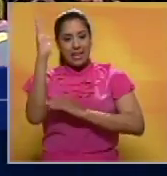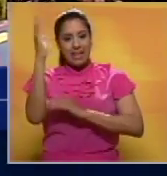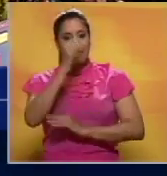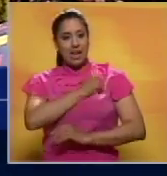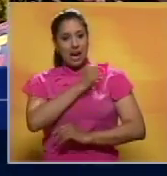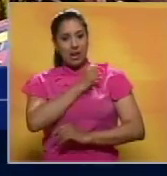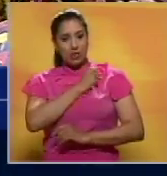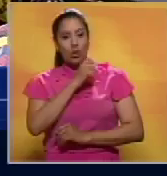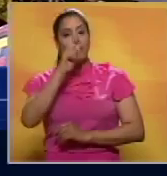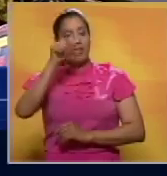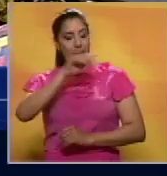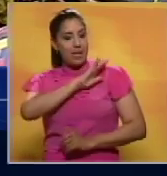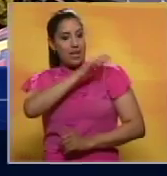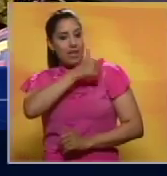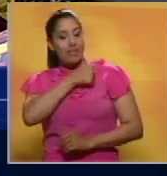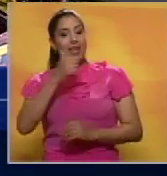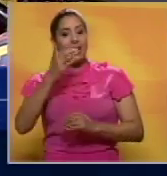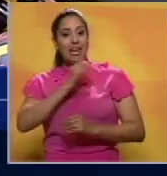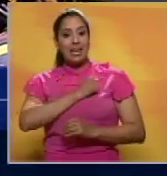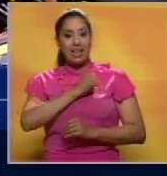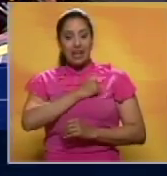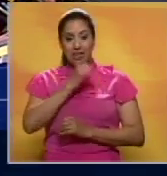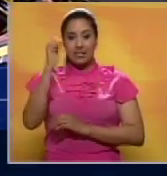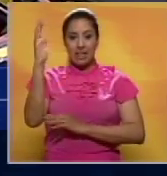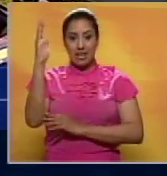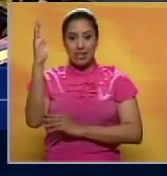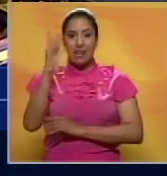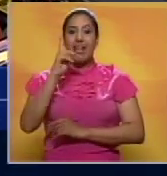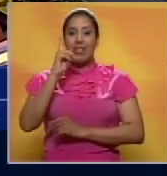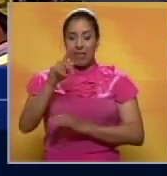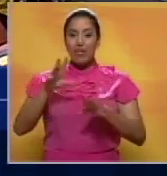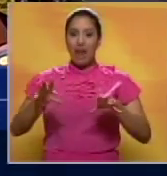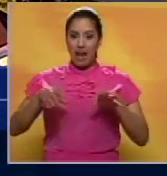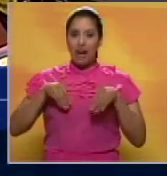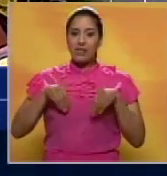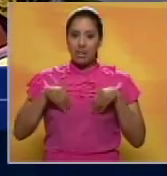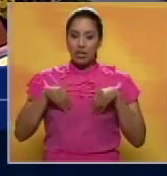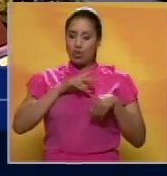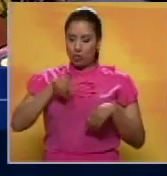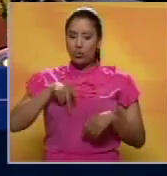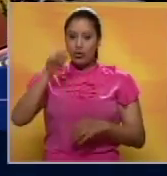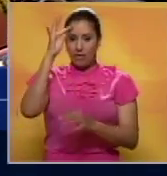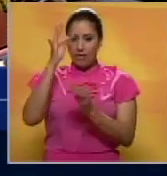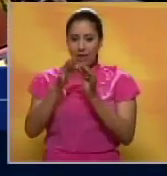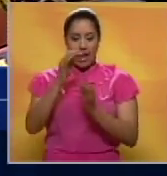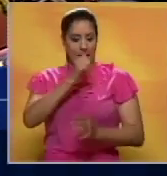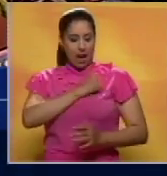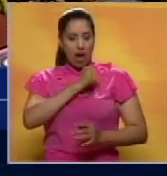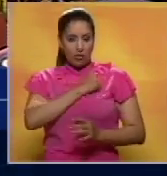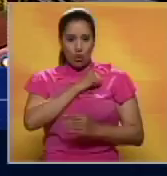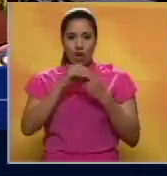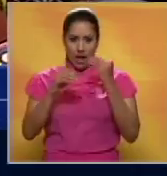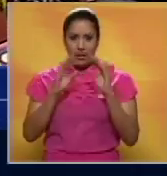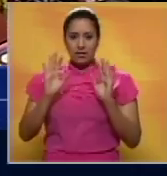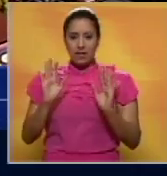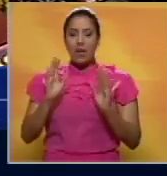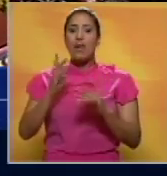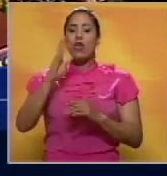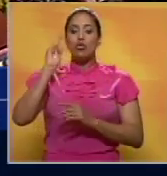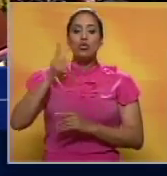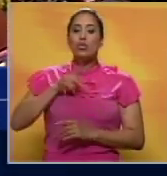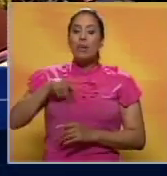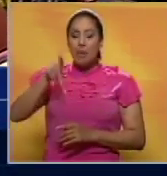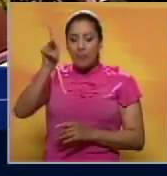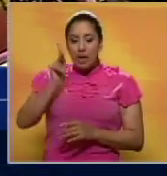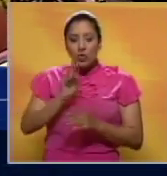Católica, por la jerarquía de la Iglesia Católica, que reconocemos como cristianos y católicos que somos, pastores